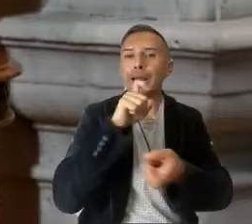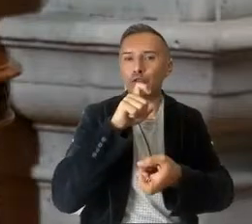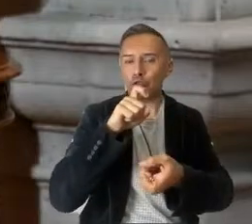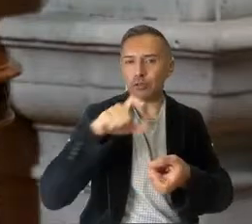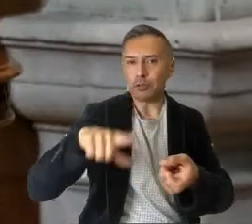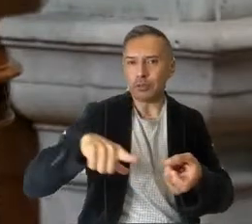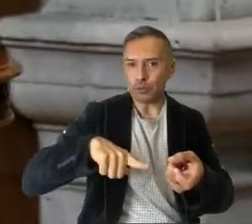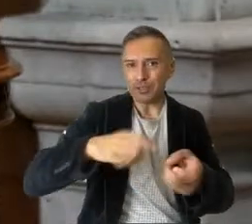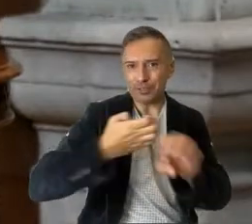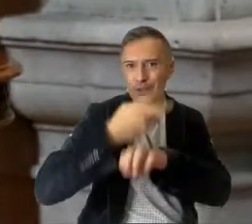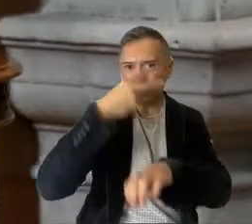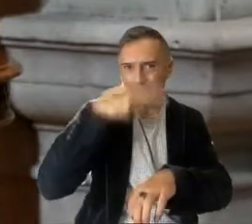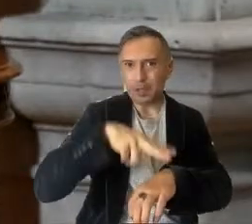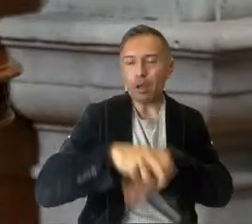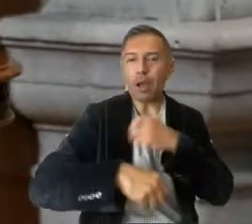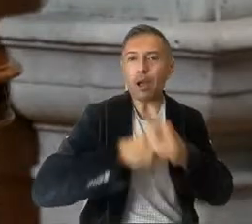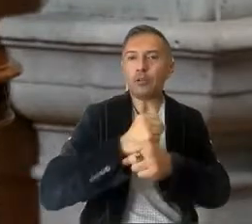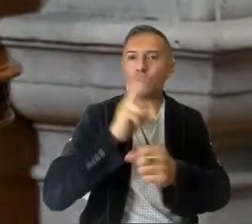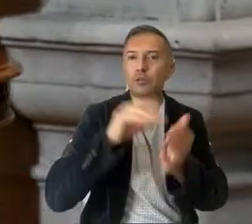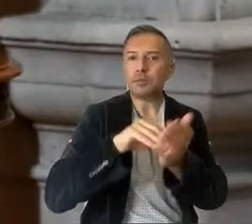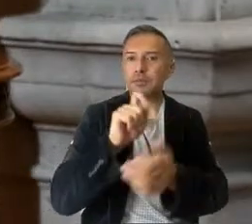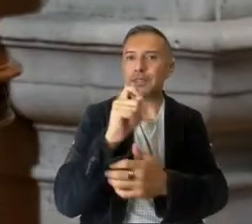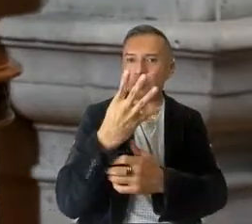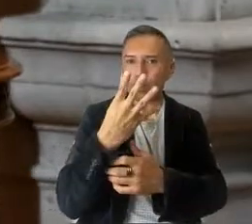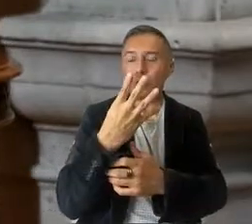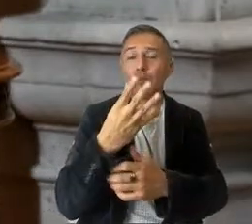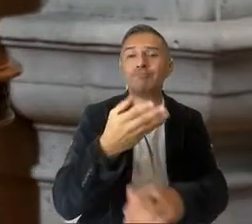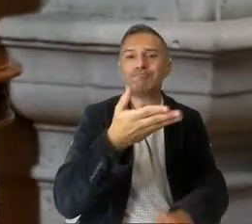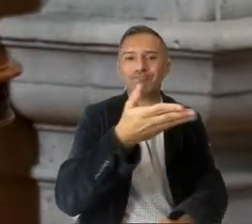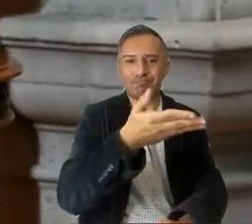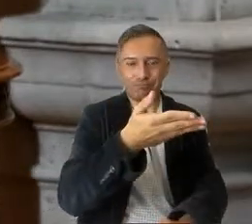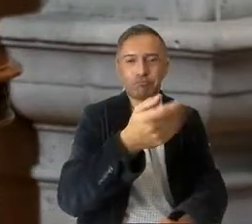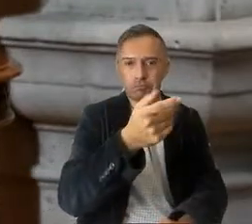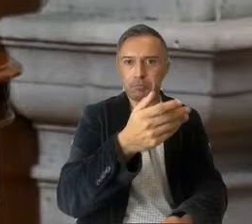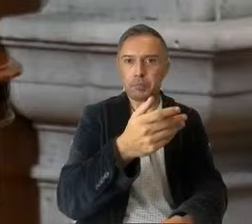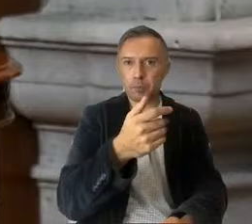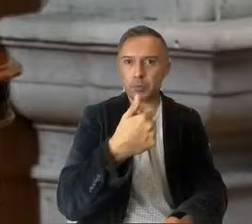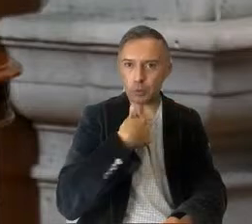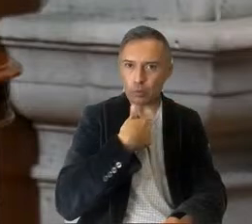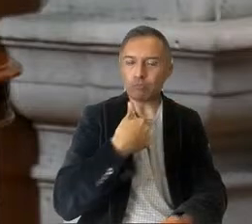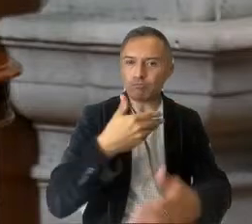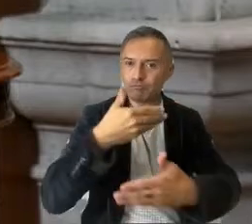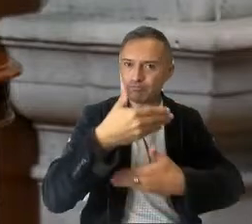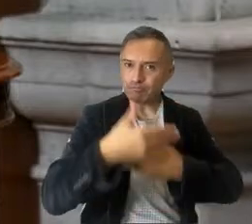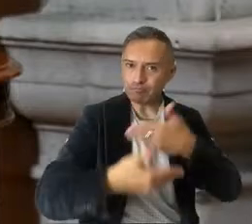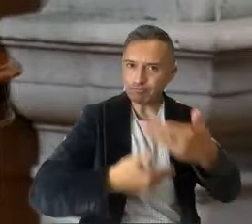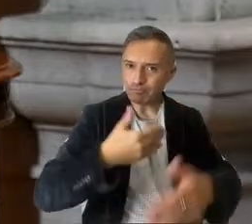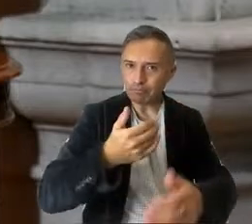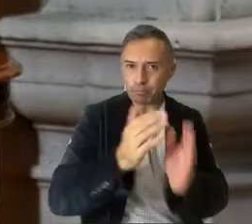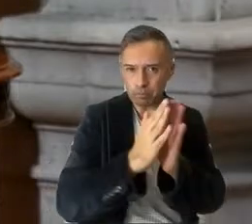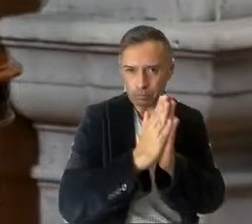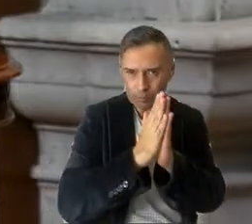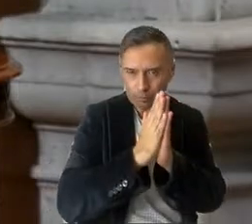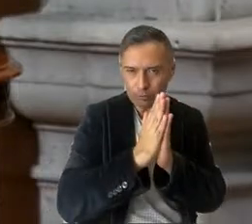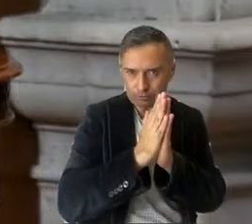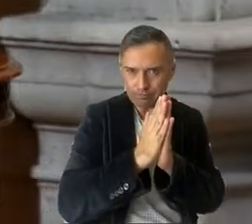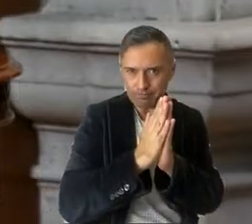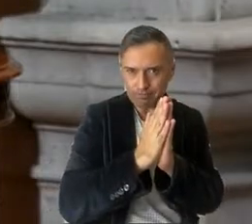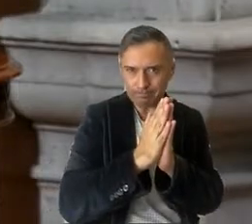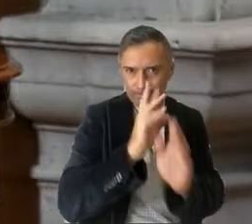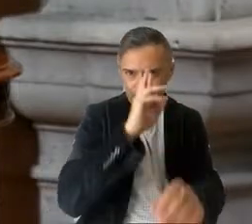para el ejercicio fiscal 2024. Reitero a usted la seguridad de mi atenta y distinguida